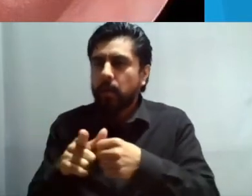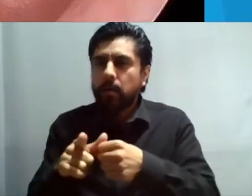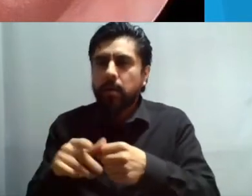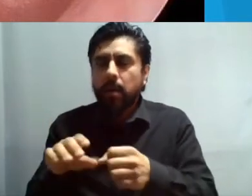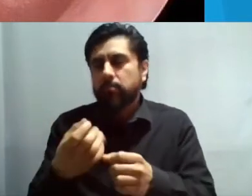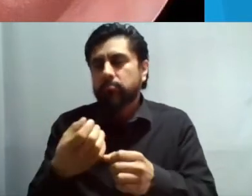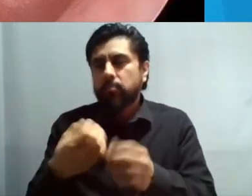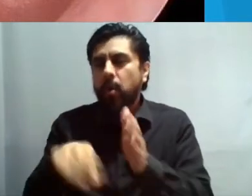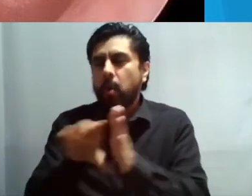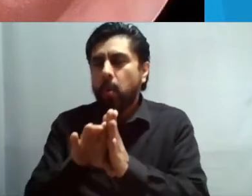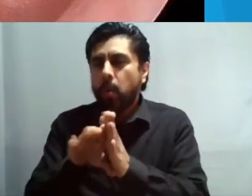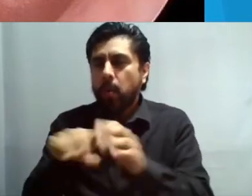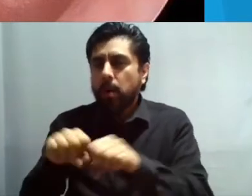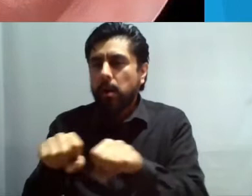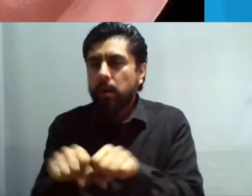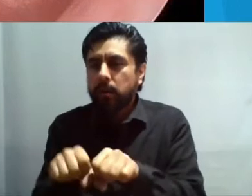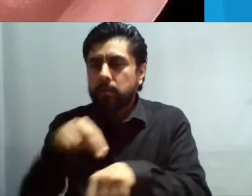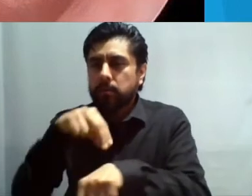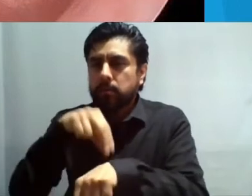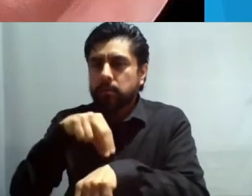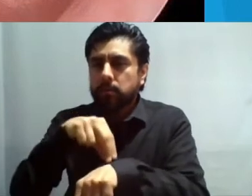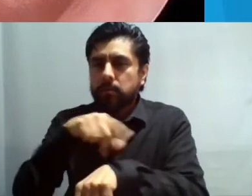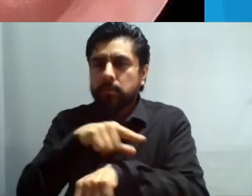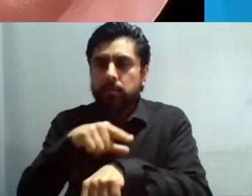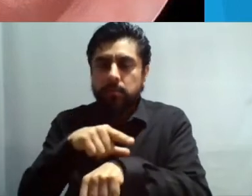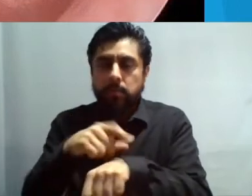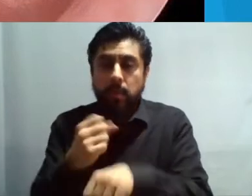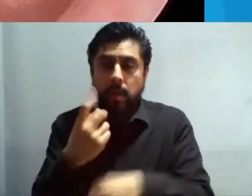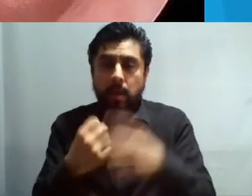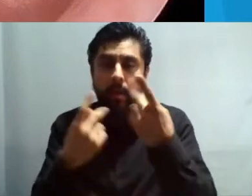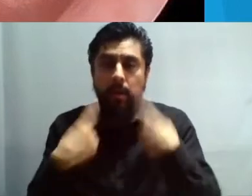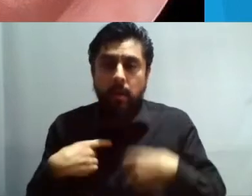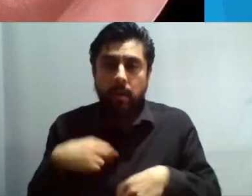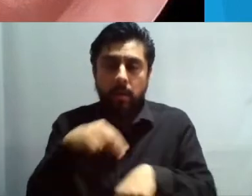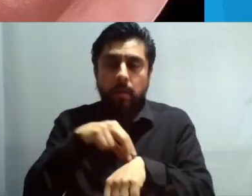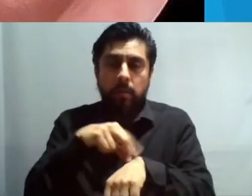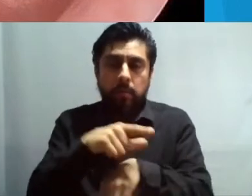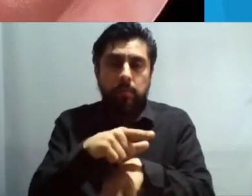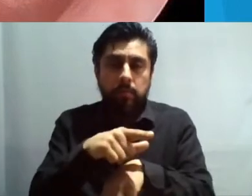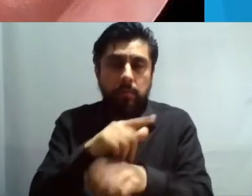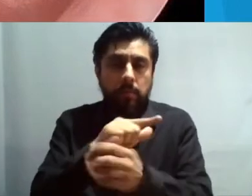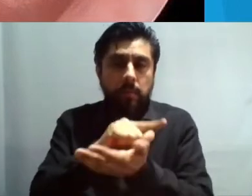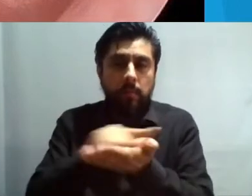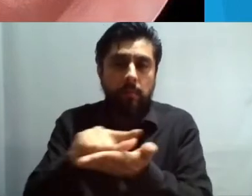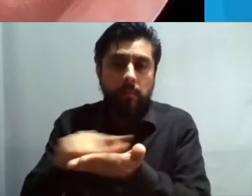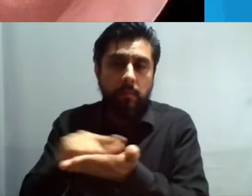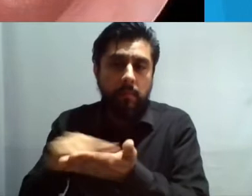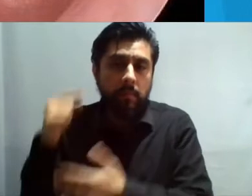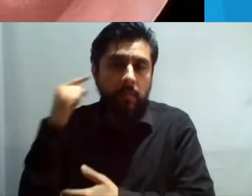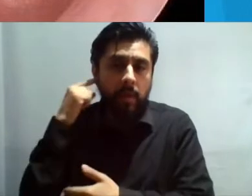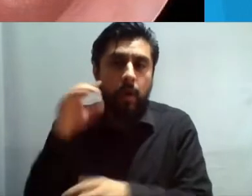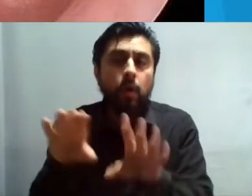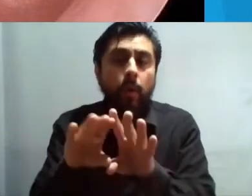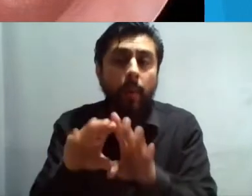con diferente personal, lavan entre comillas los oídos, es decir, colocan agua